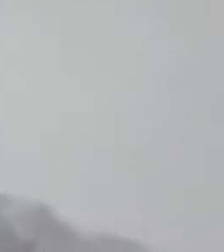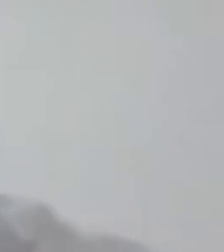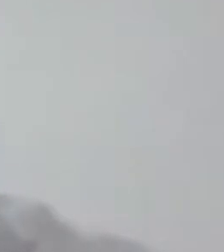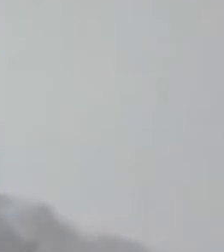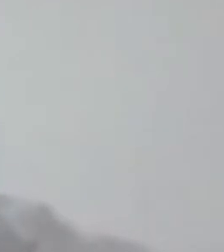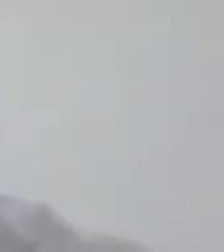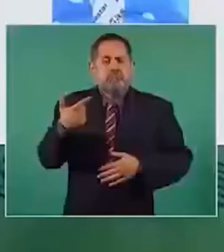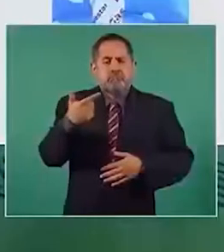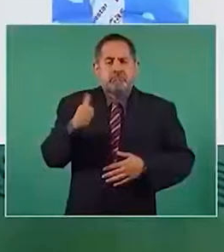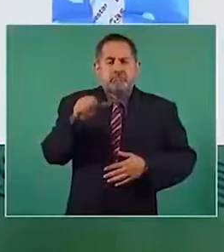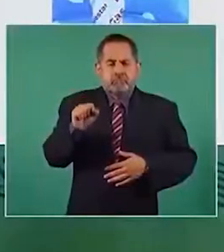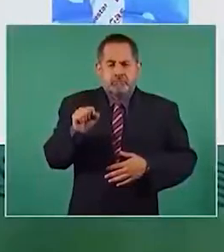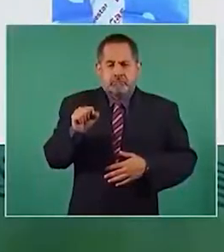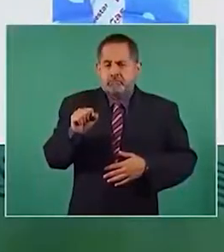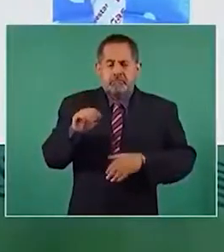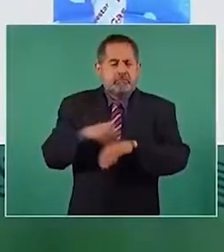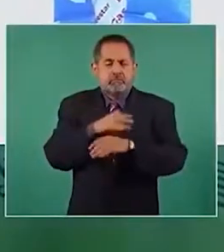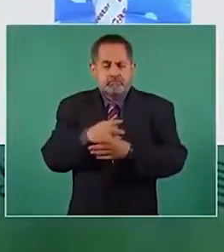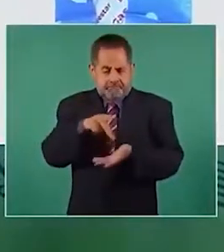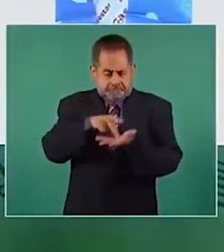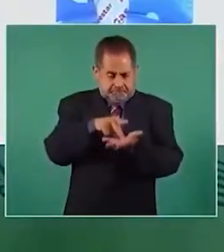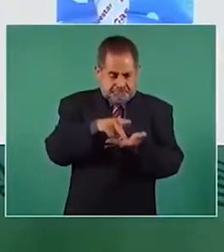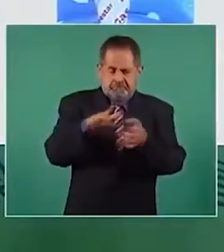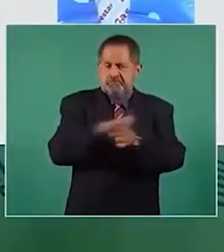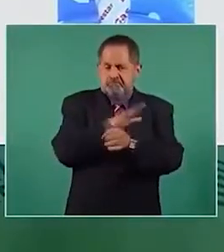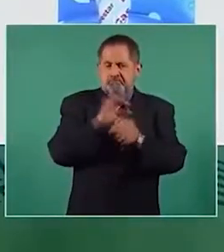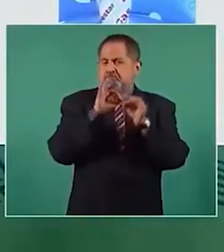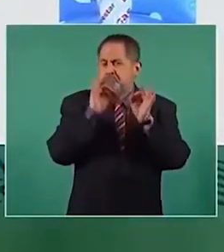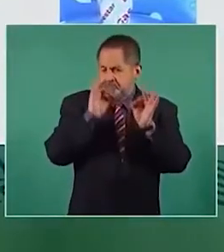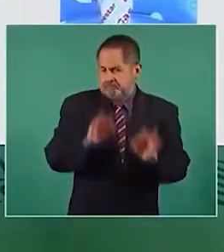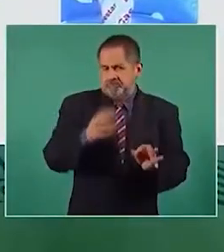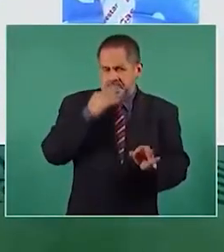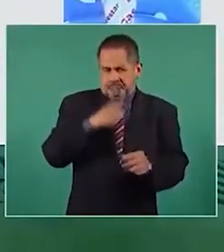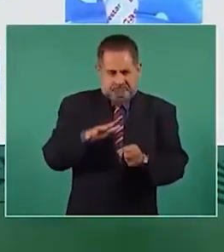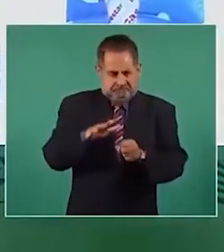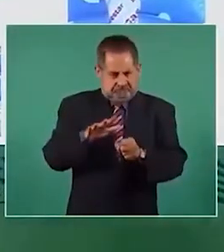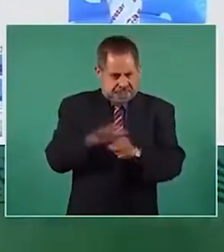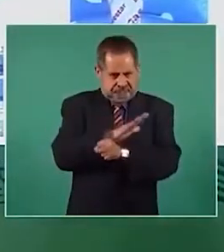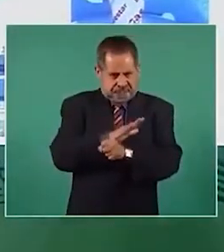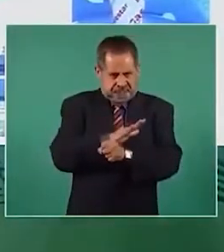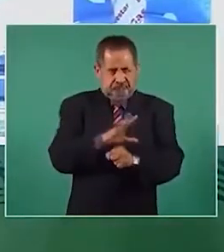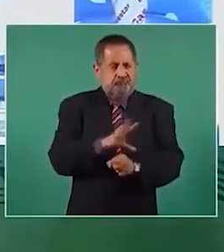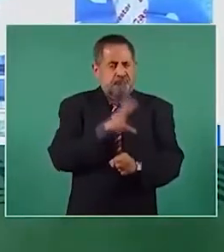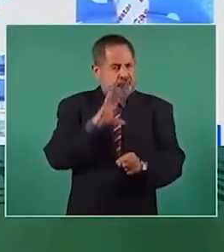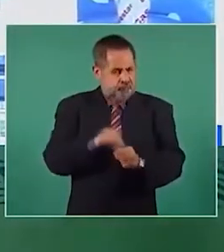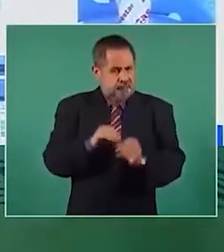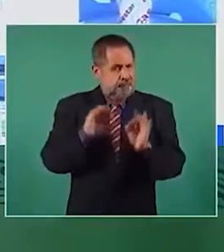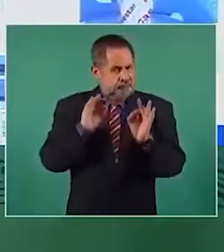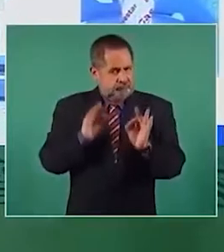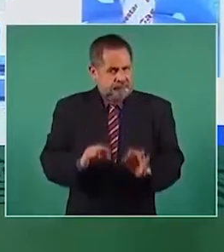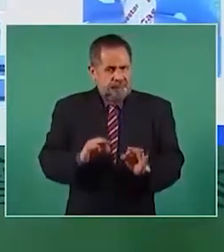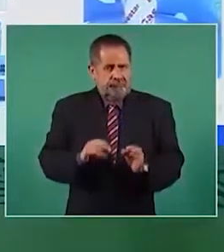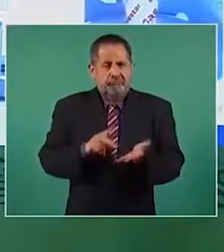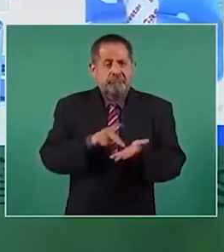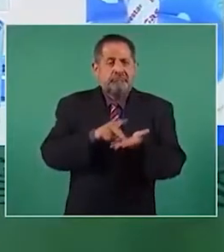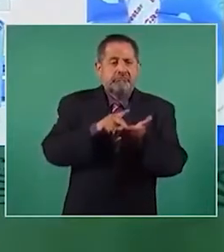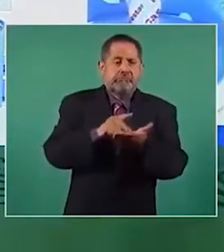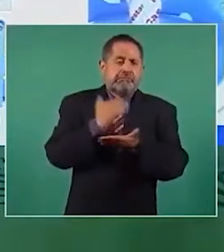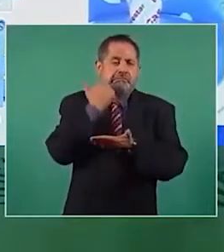vista. Kilos de a kilo. La idea es que todos los cilindros lleven